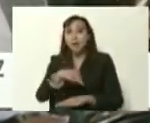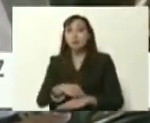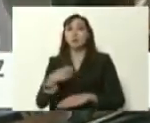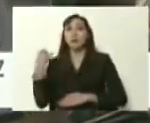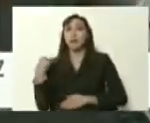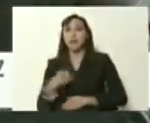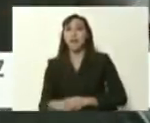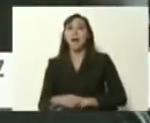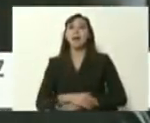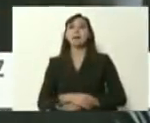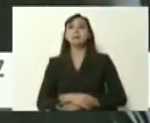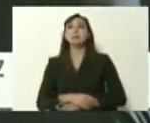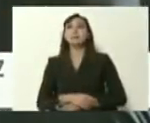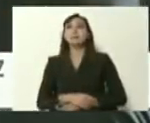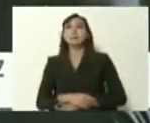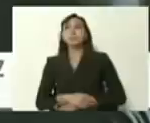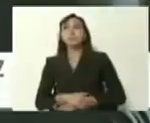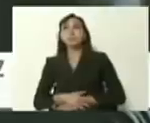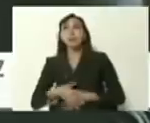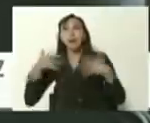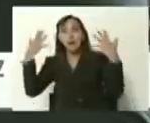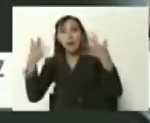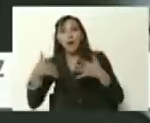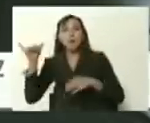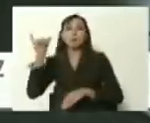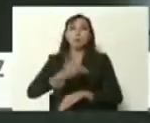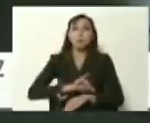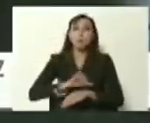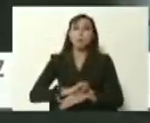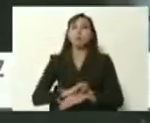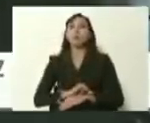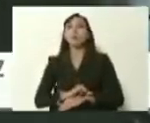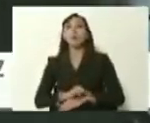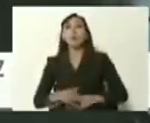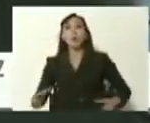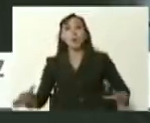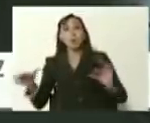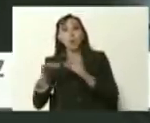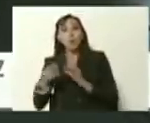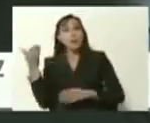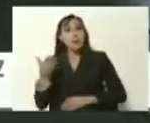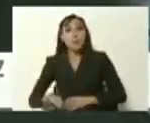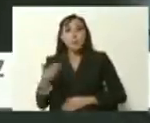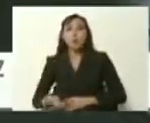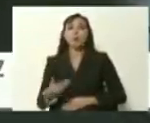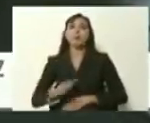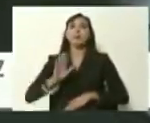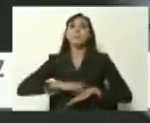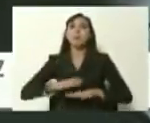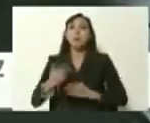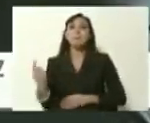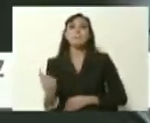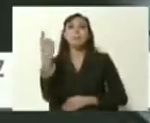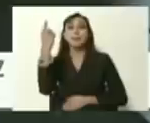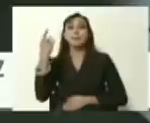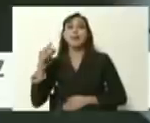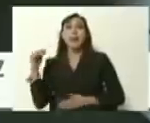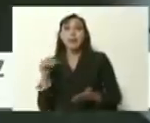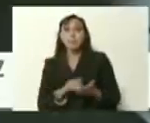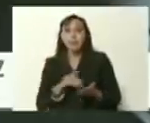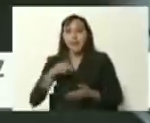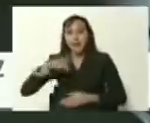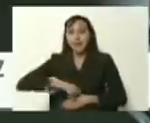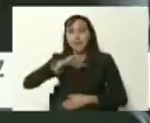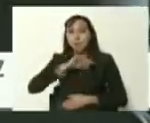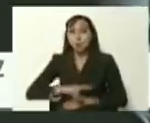instancias, aborda a la Iglesia Evangélica, creo que debe ser apremiado porque por primera vez en la historia